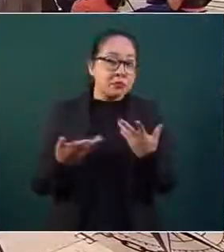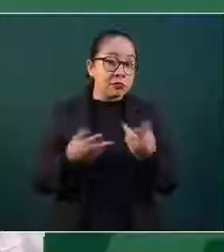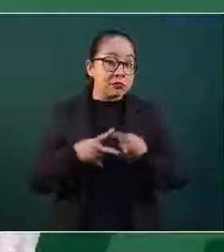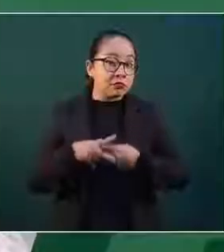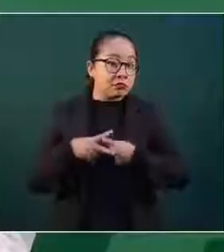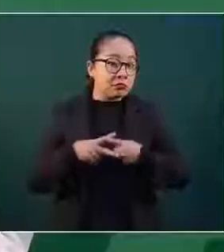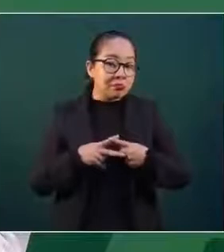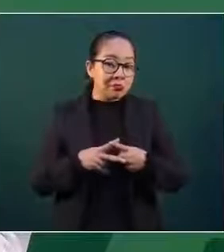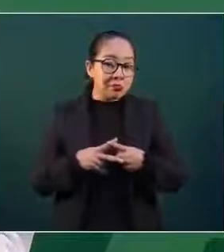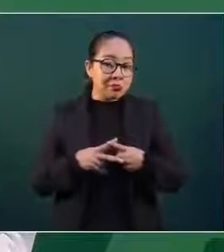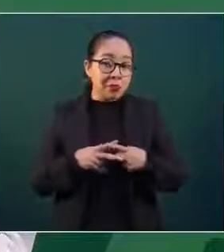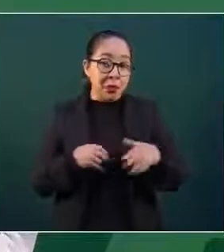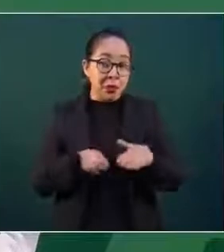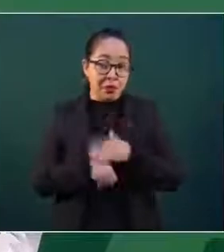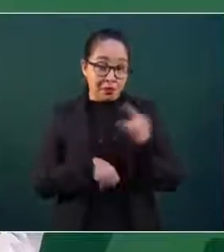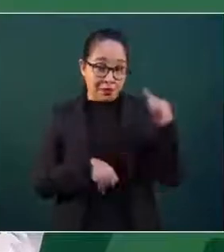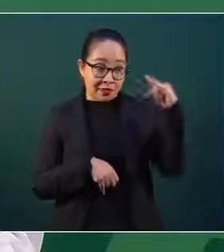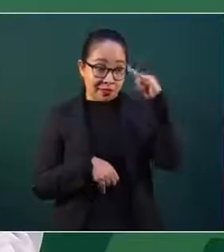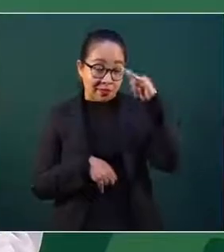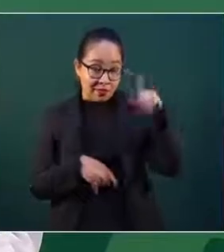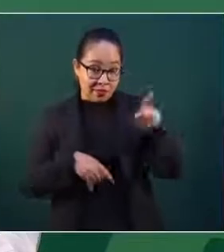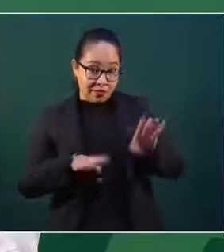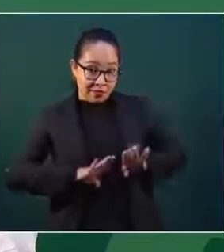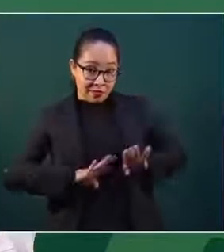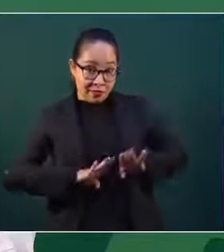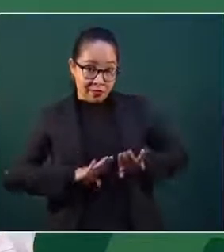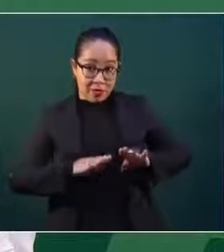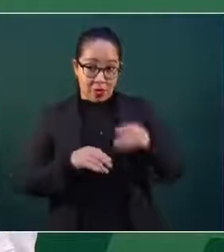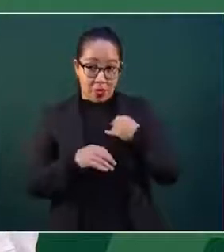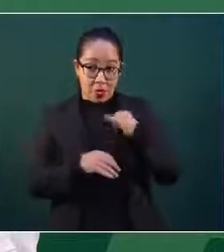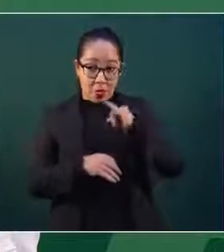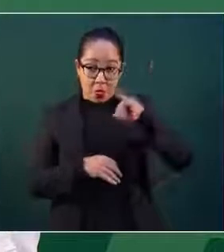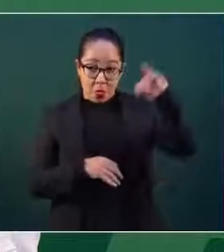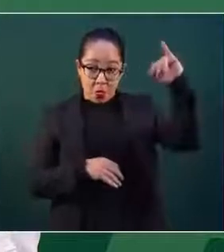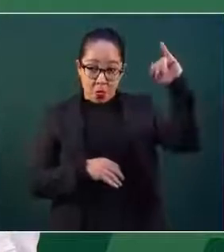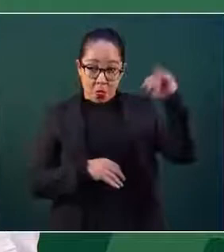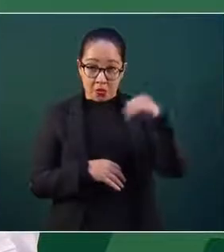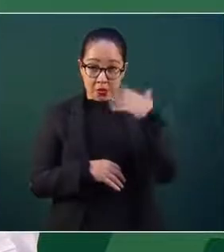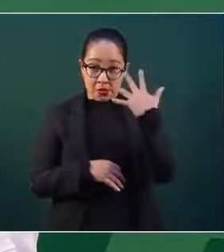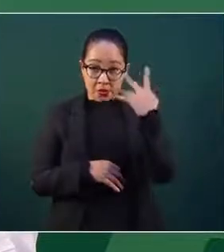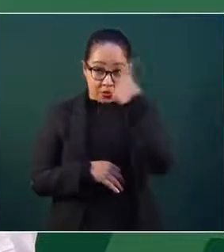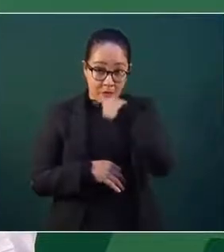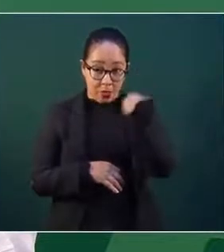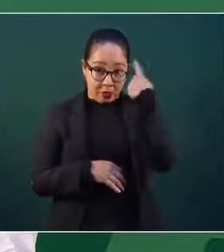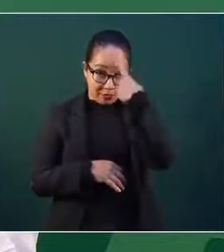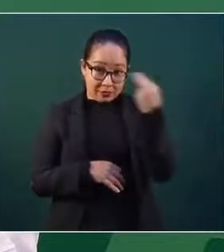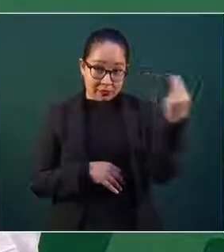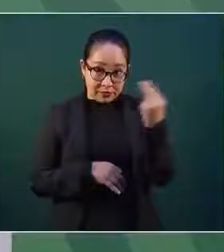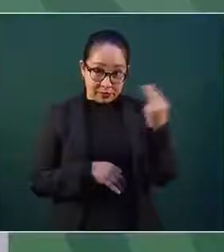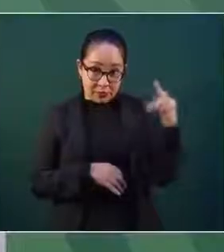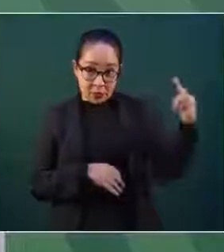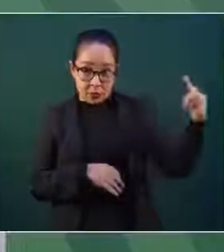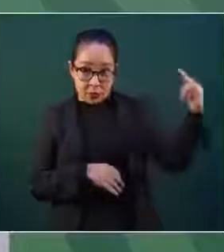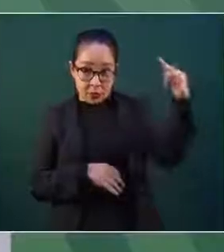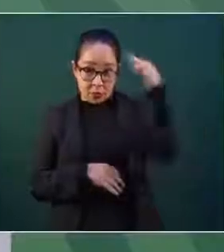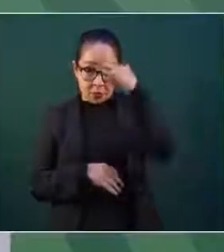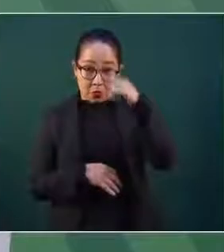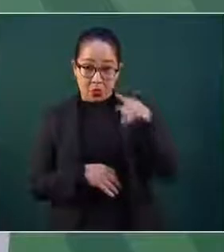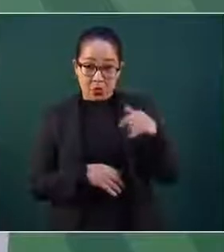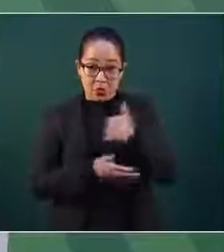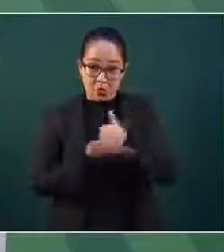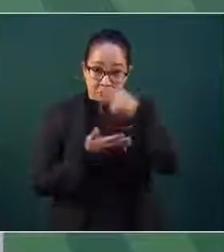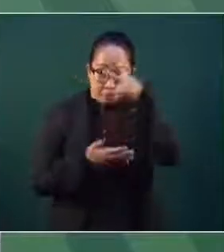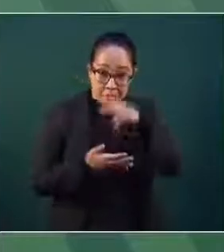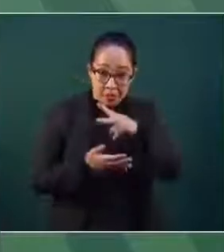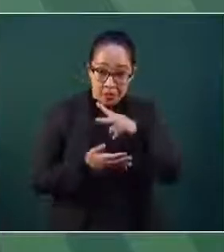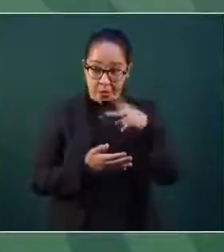hecho para largas distancias, tiene que volar en promedio 5 horas, y de la Ciudad de México a Veracruz pues